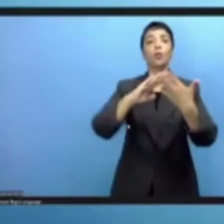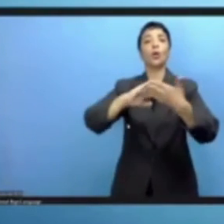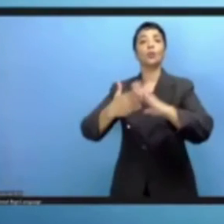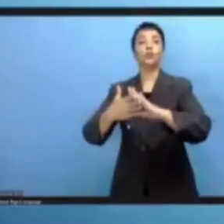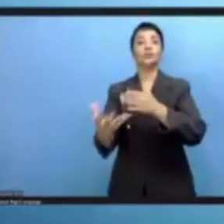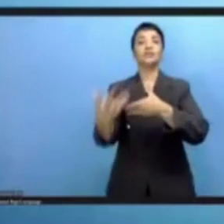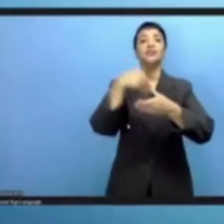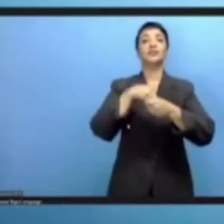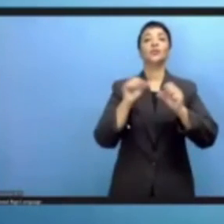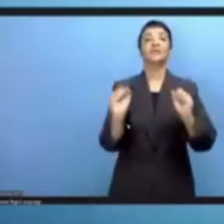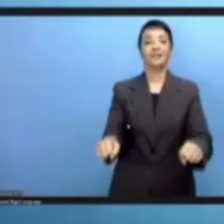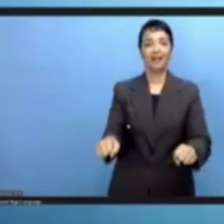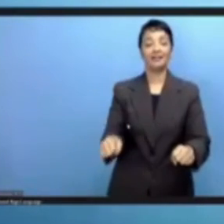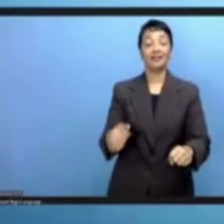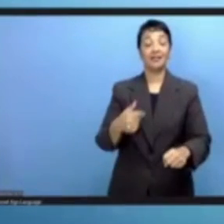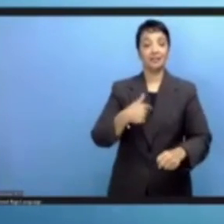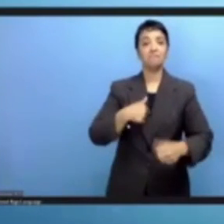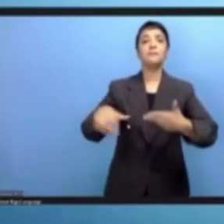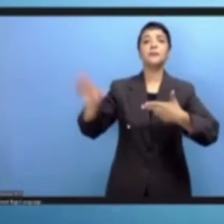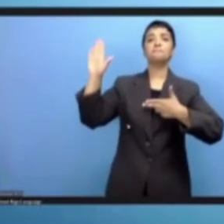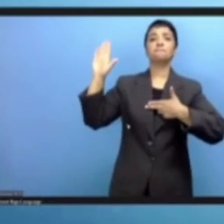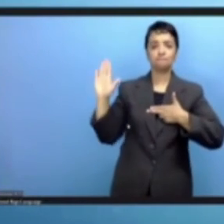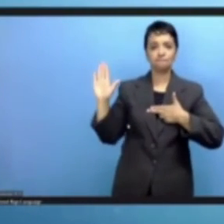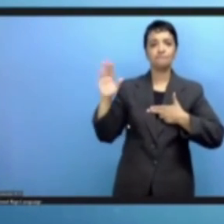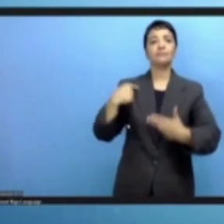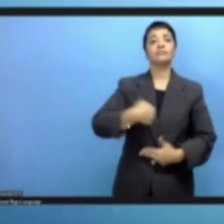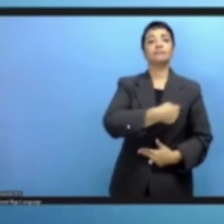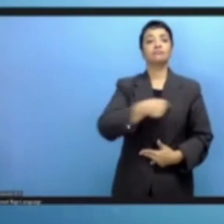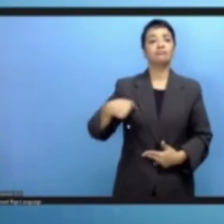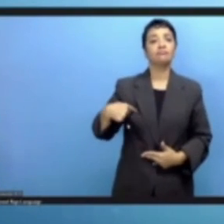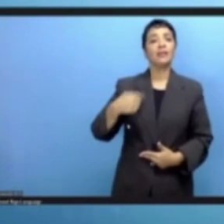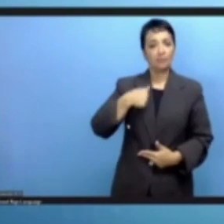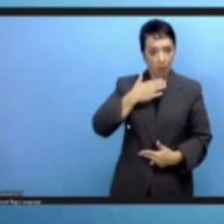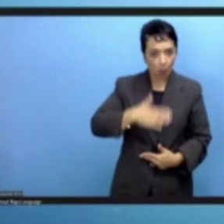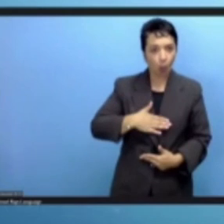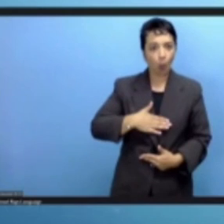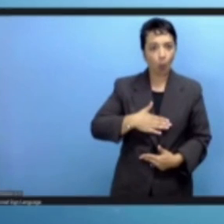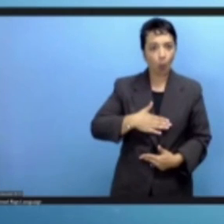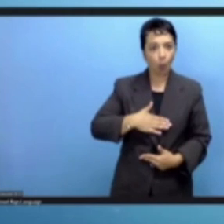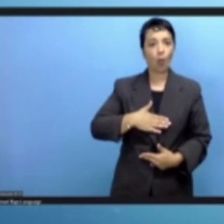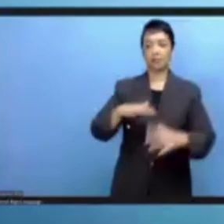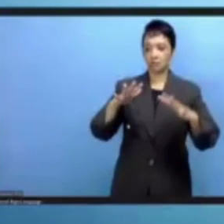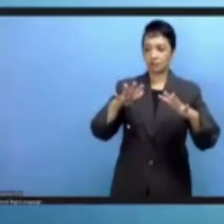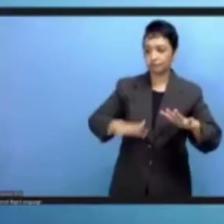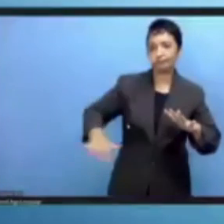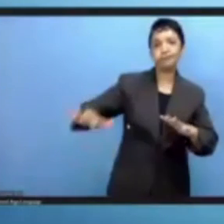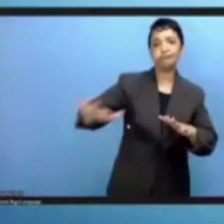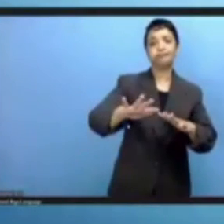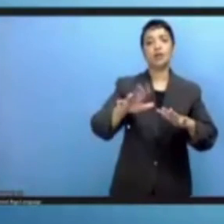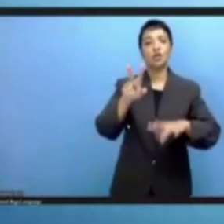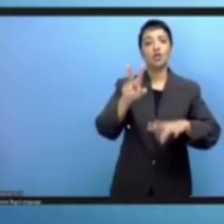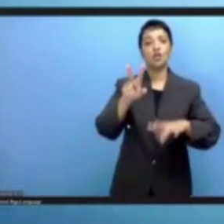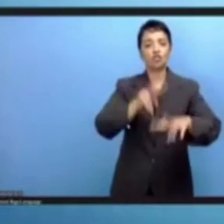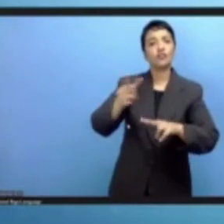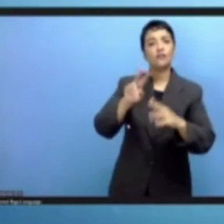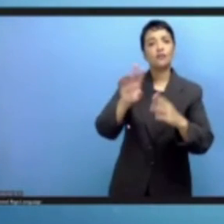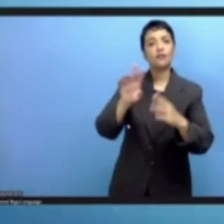comunidad que nosotros queremos que se resiliente segura inclusiva me comprometo para